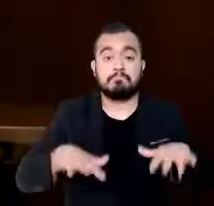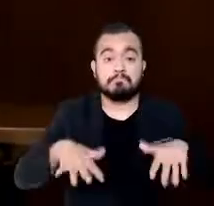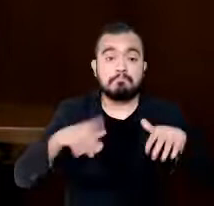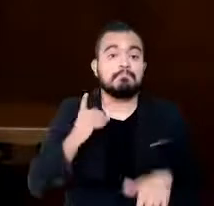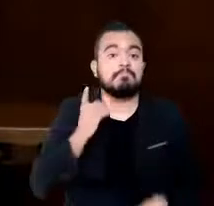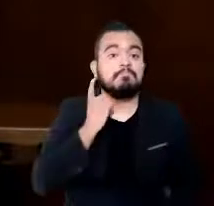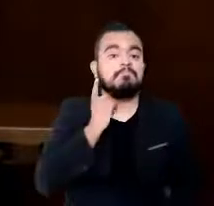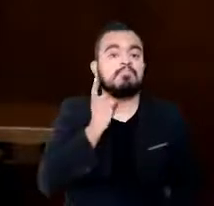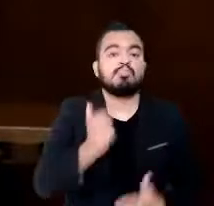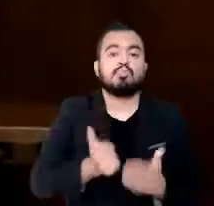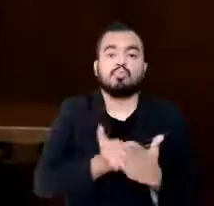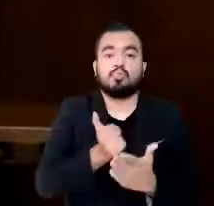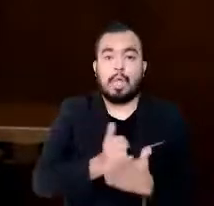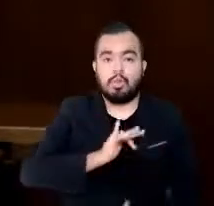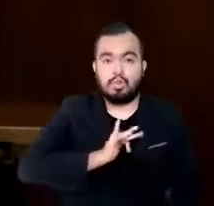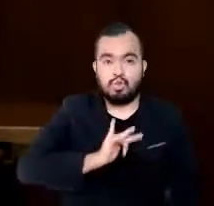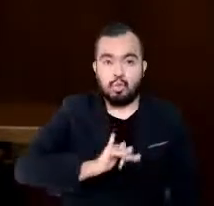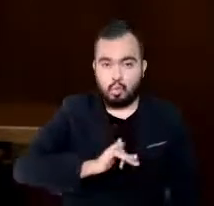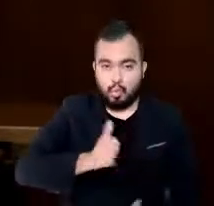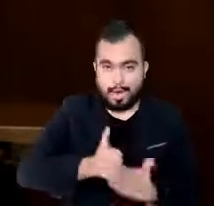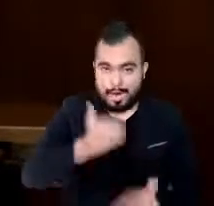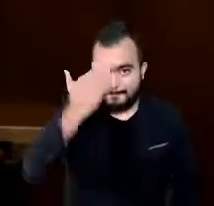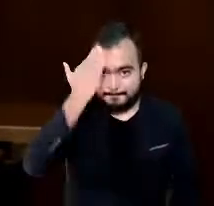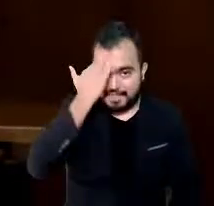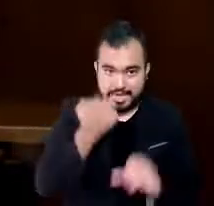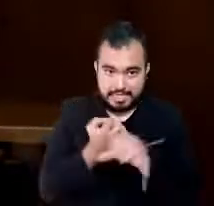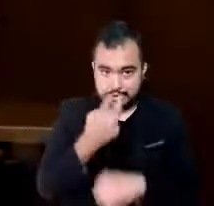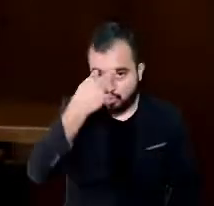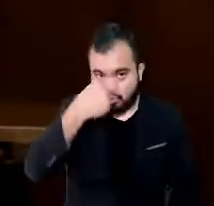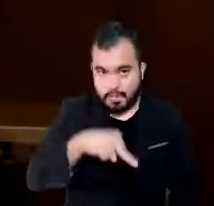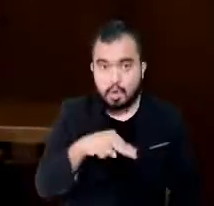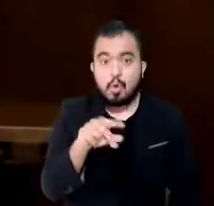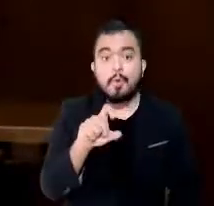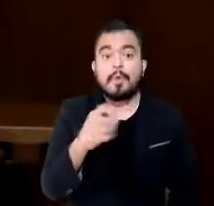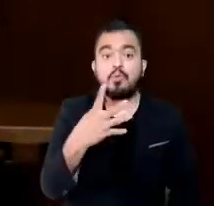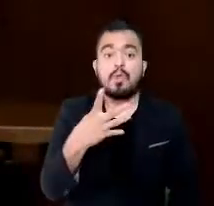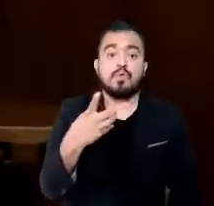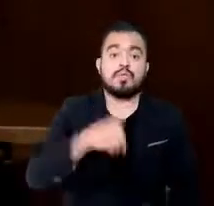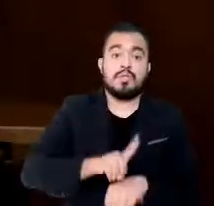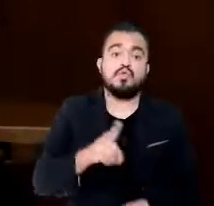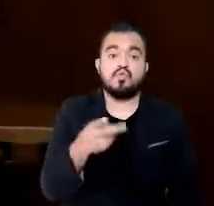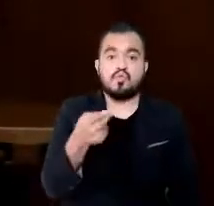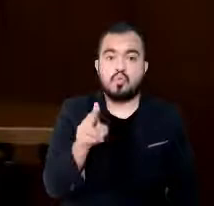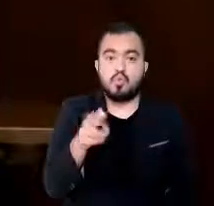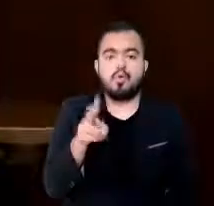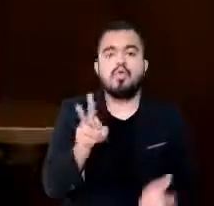ciudad de Toluca de Lerdo, capital del Estado de México, a los 24 días del mes de noviembre